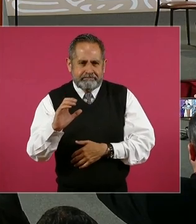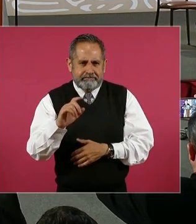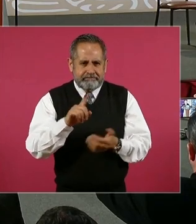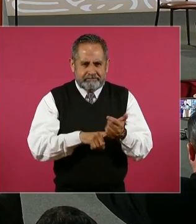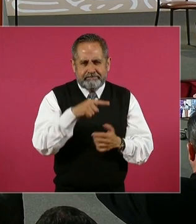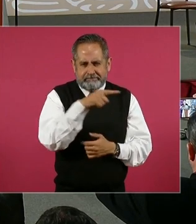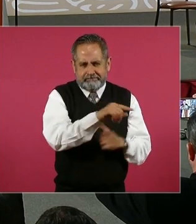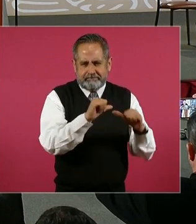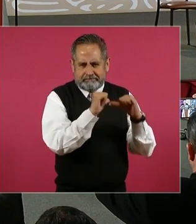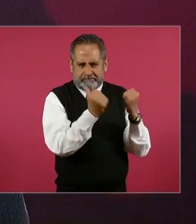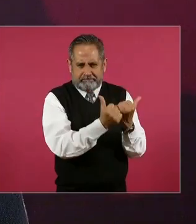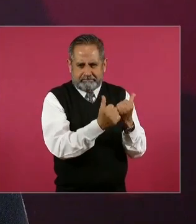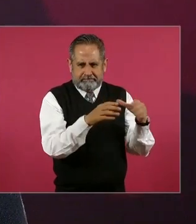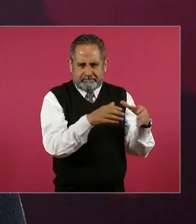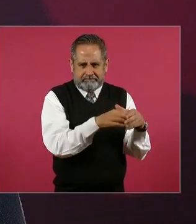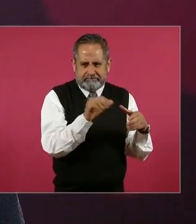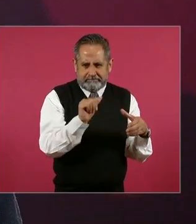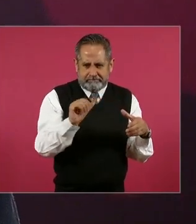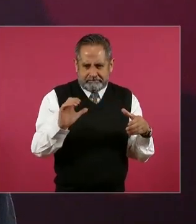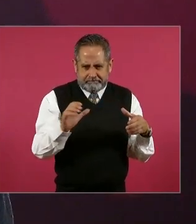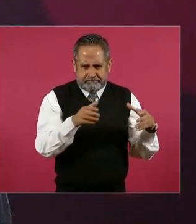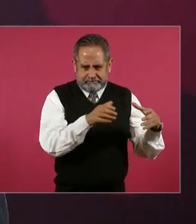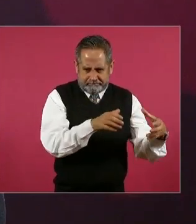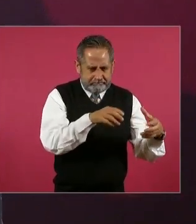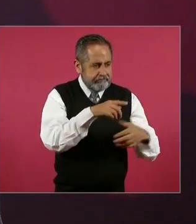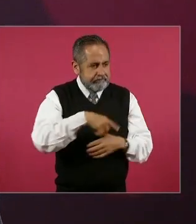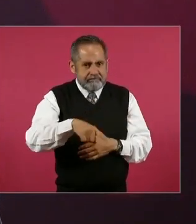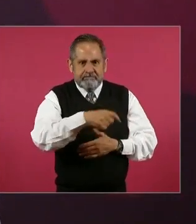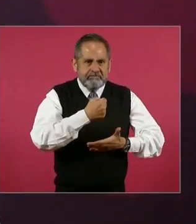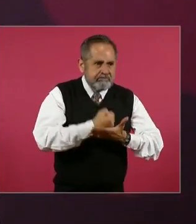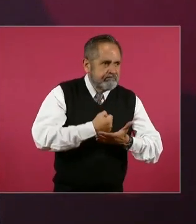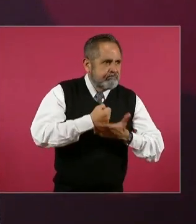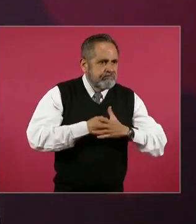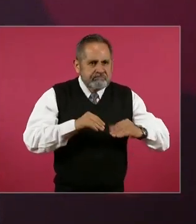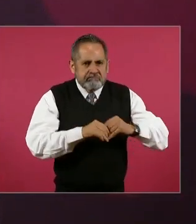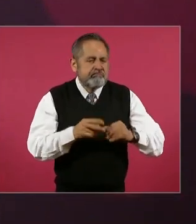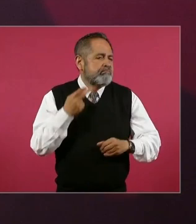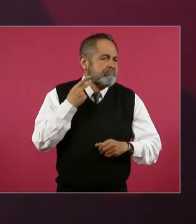AC este organismo muy activo